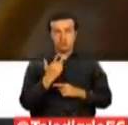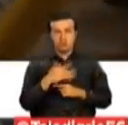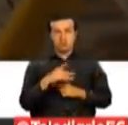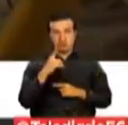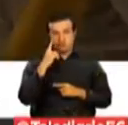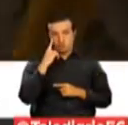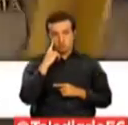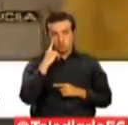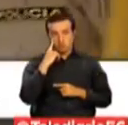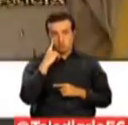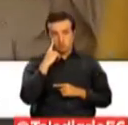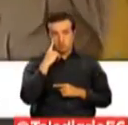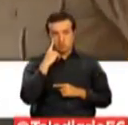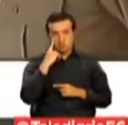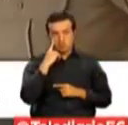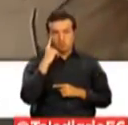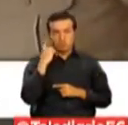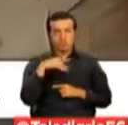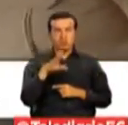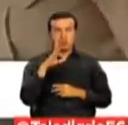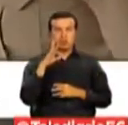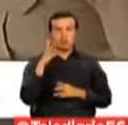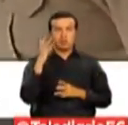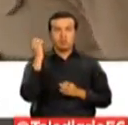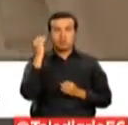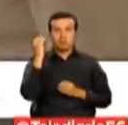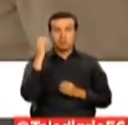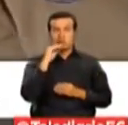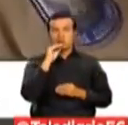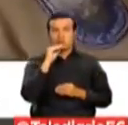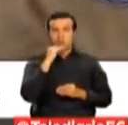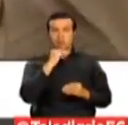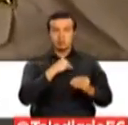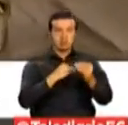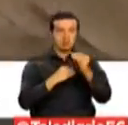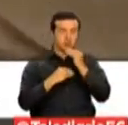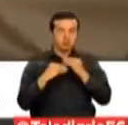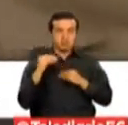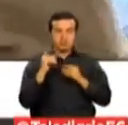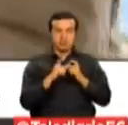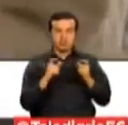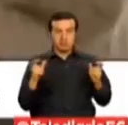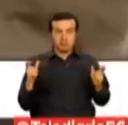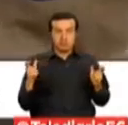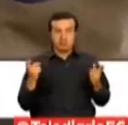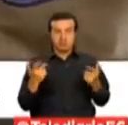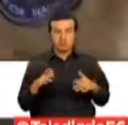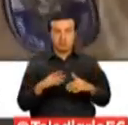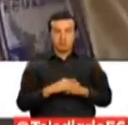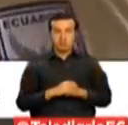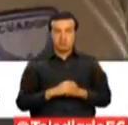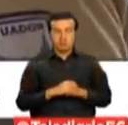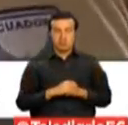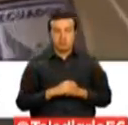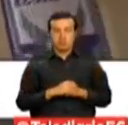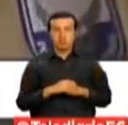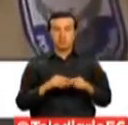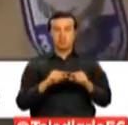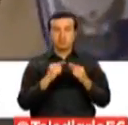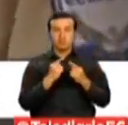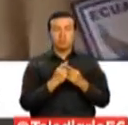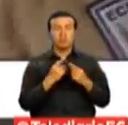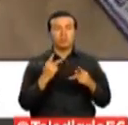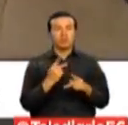importante. Ahí va. Por supuesto, tuvimos ya inclusive una importante información que los ciudadanos nos hicieron llegar, y es así que logramos ya desarticular